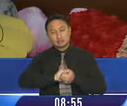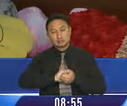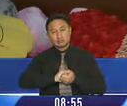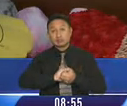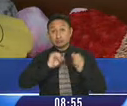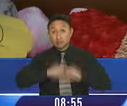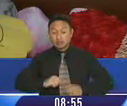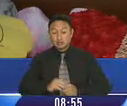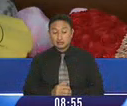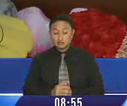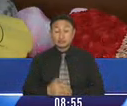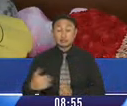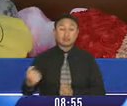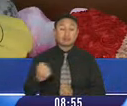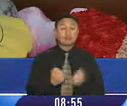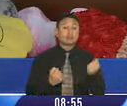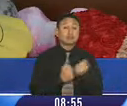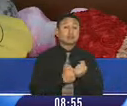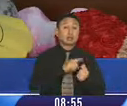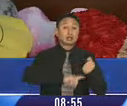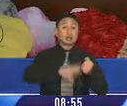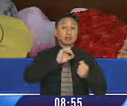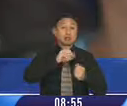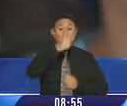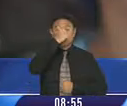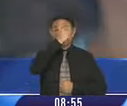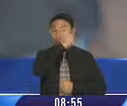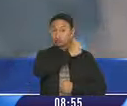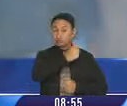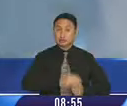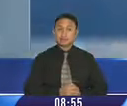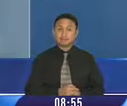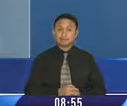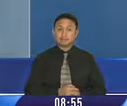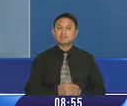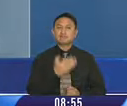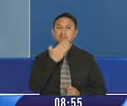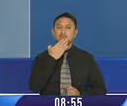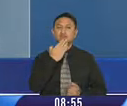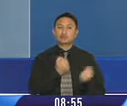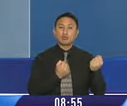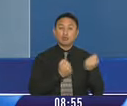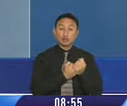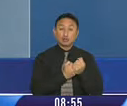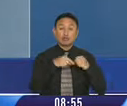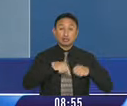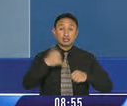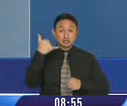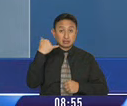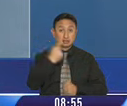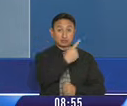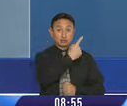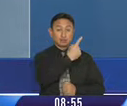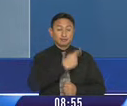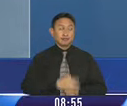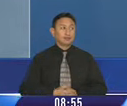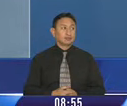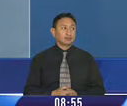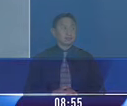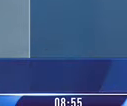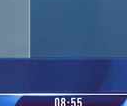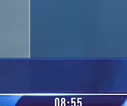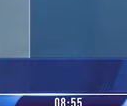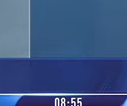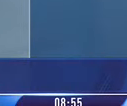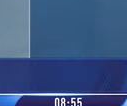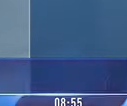aporten en mi hogar, en mi hijo, para su cirugía. Para apoyar a esta familia puede comunicarse al número